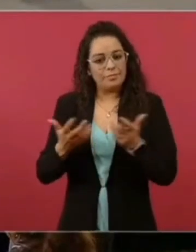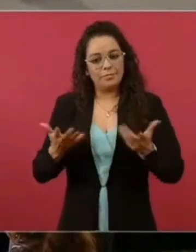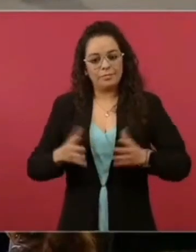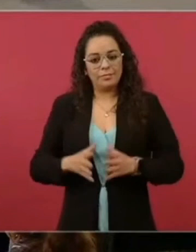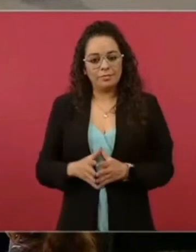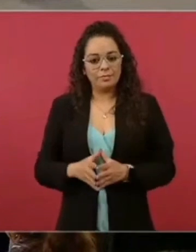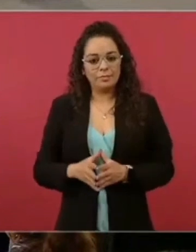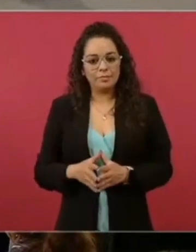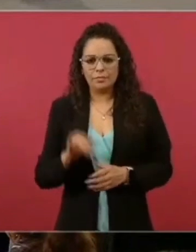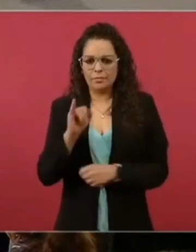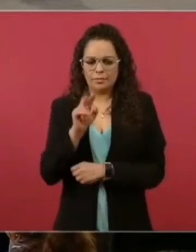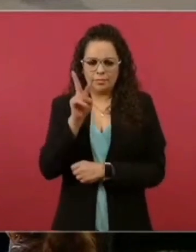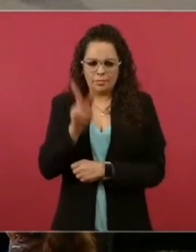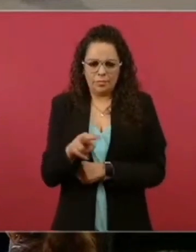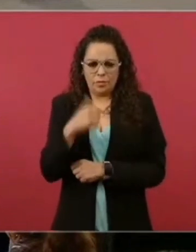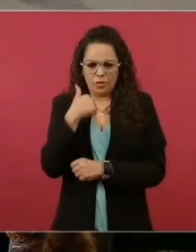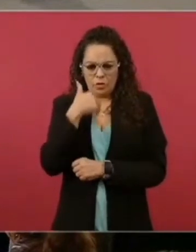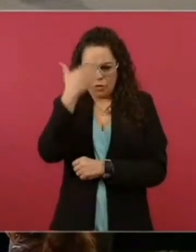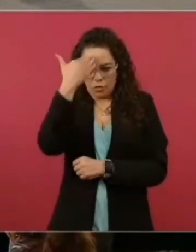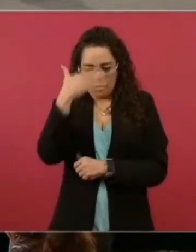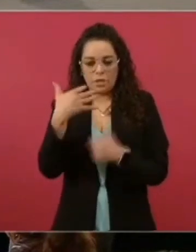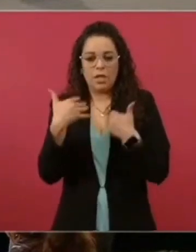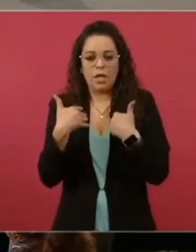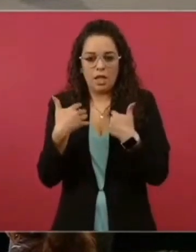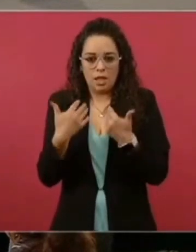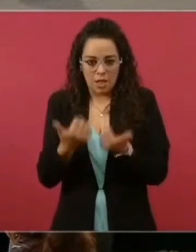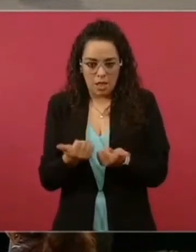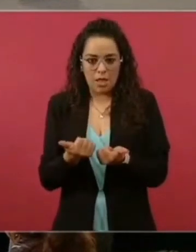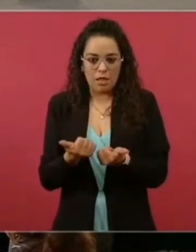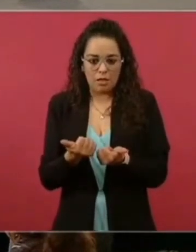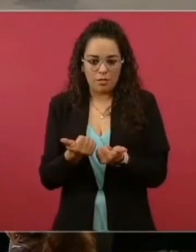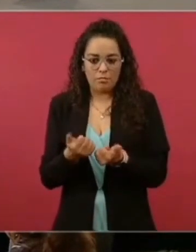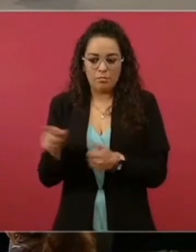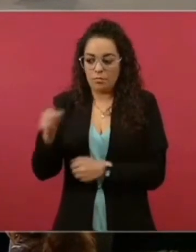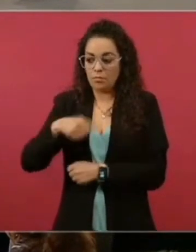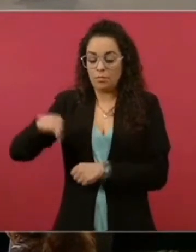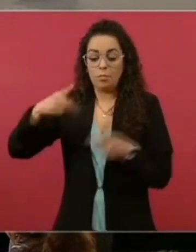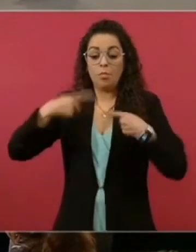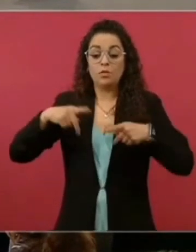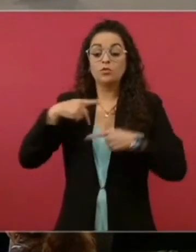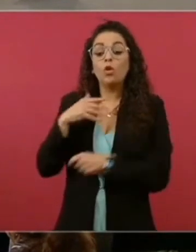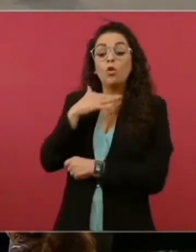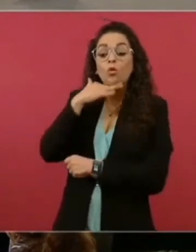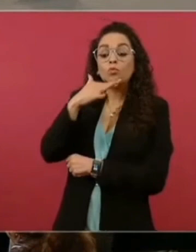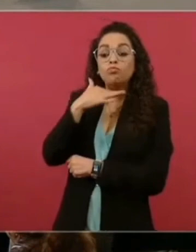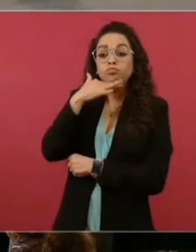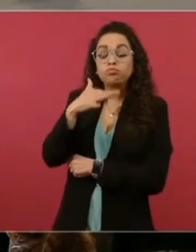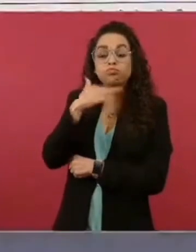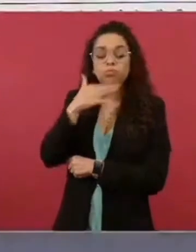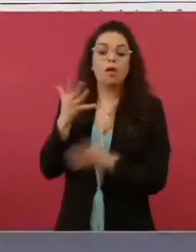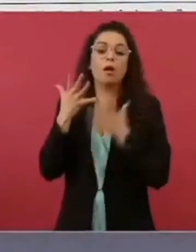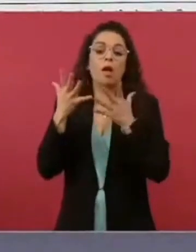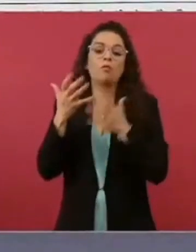Entiendo que los corruptos deseen regresar por sus fueros, pero la gente,